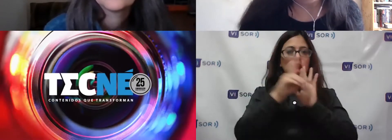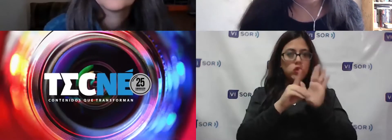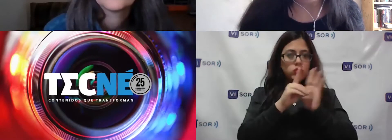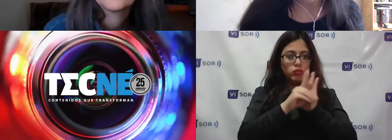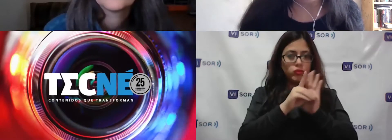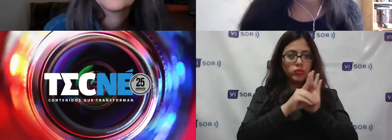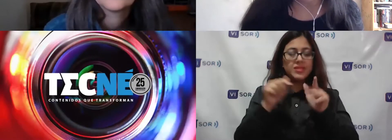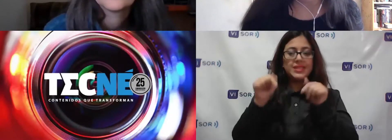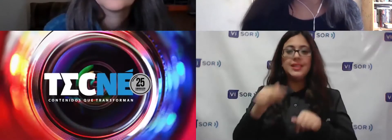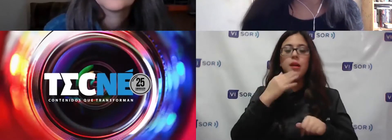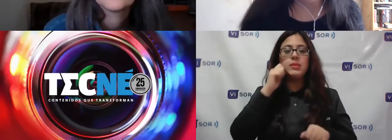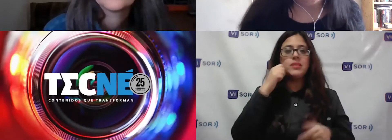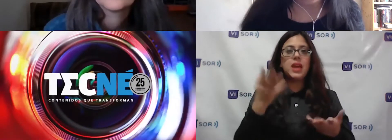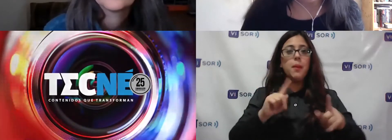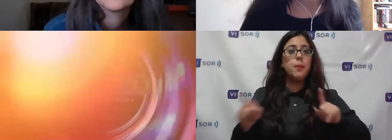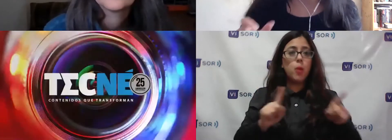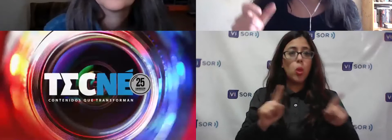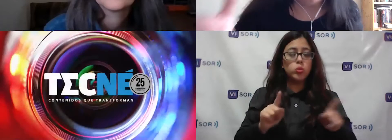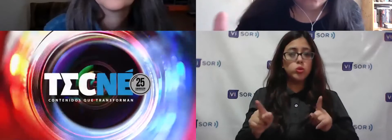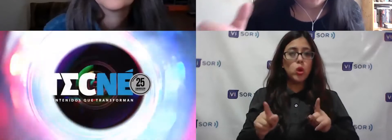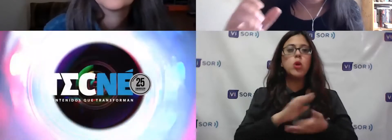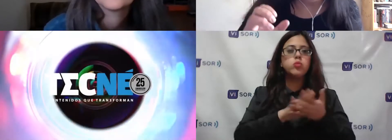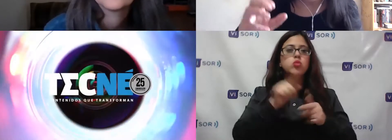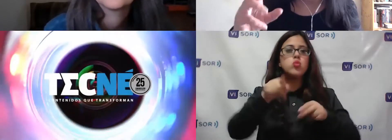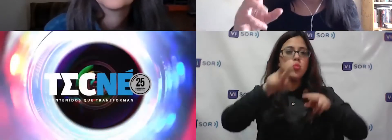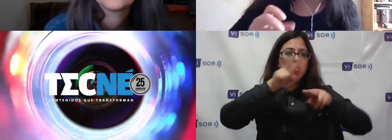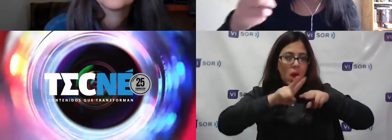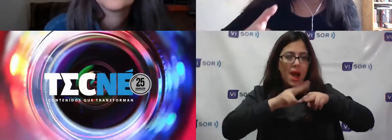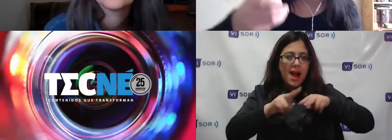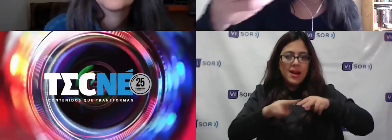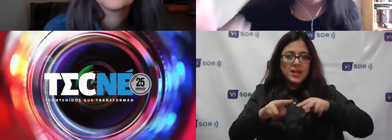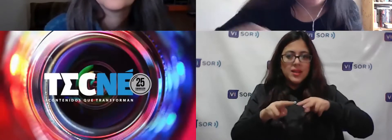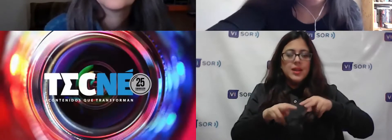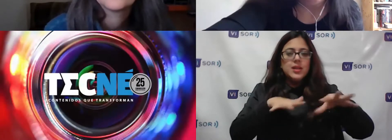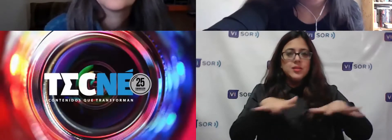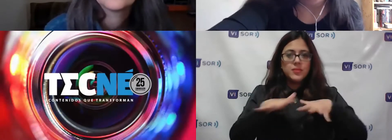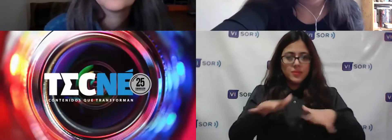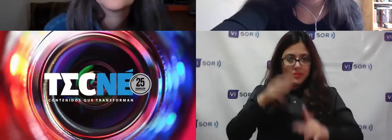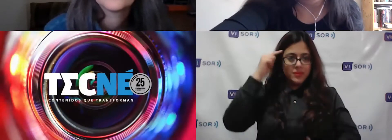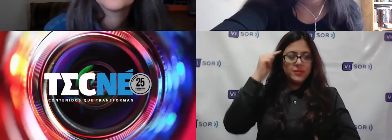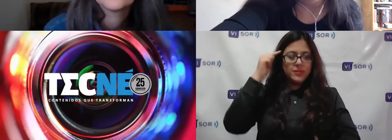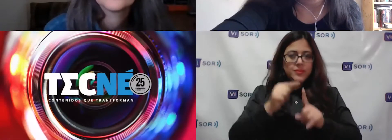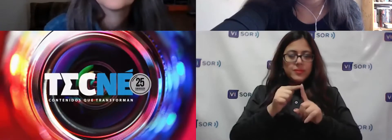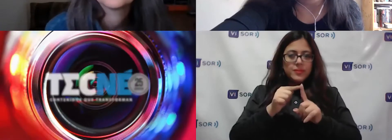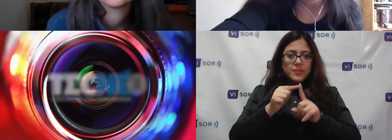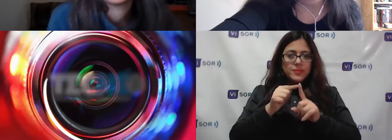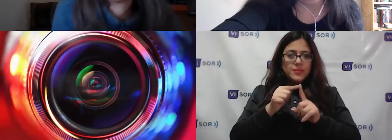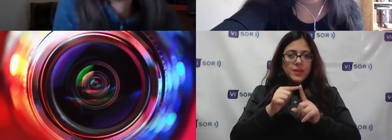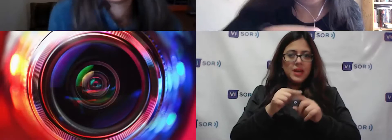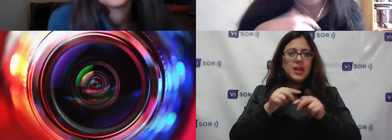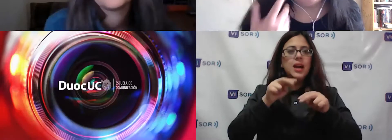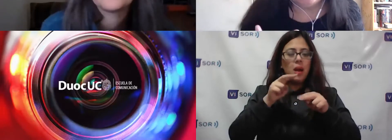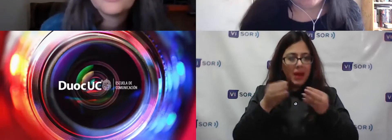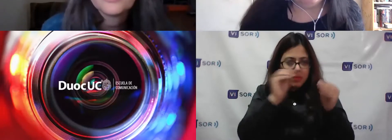entiende más bien la producción ejecutiva en el sentido de que tú ejecutas que tú volúmenes esa acción es para llevar a cabo la película